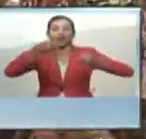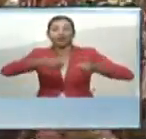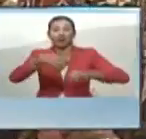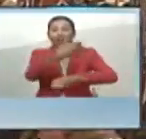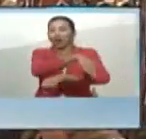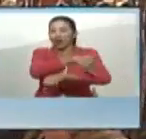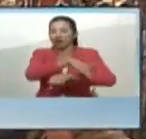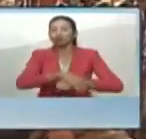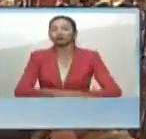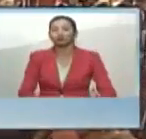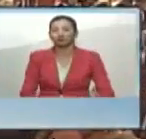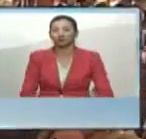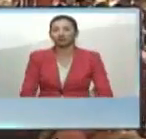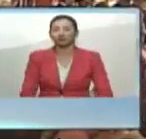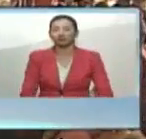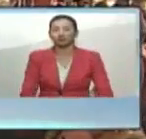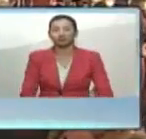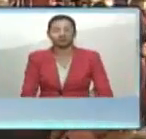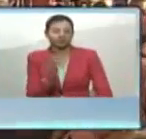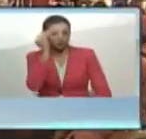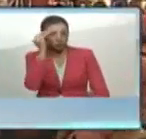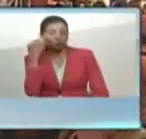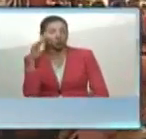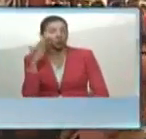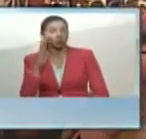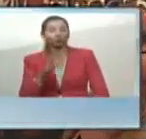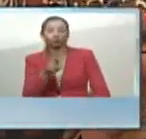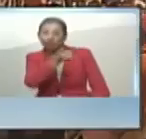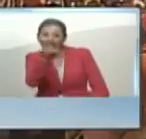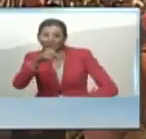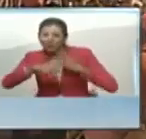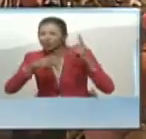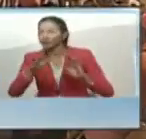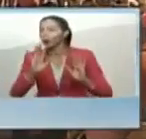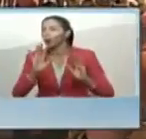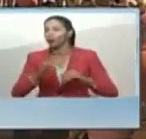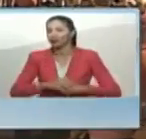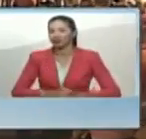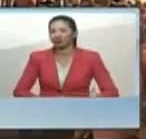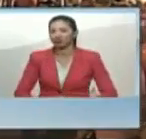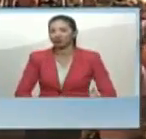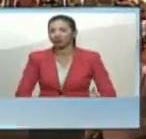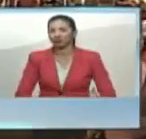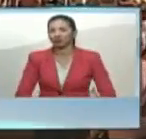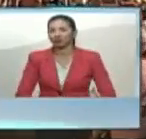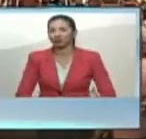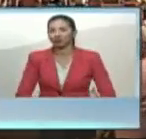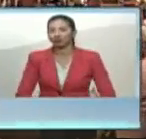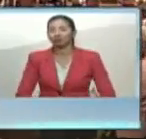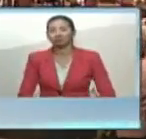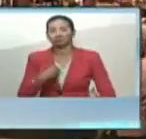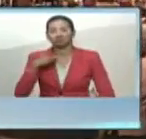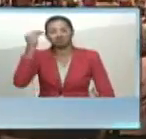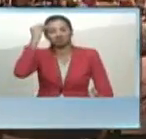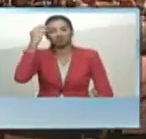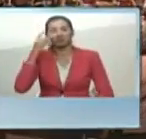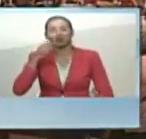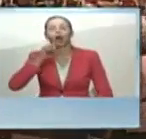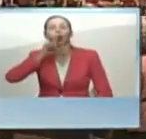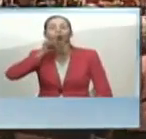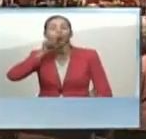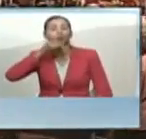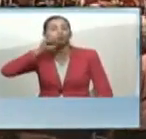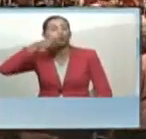abierto. Ubicarlos. Imagínense ustedes produciendo. Sí. No sé qué se me ocurre. Pollo,